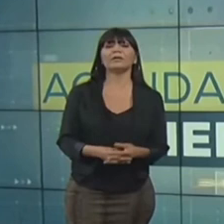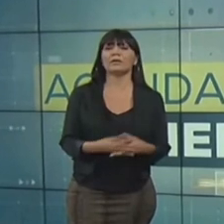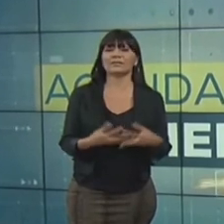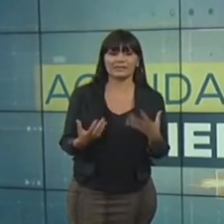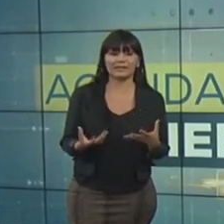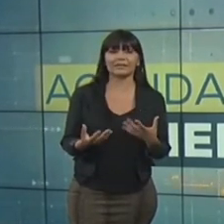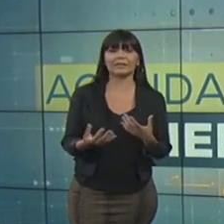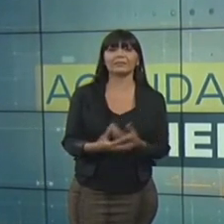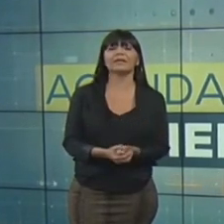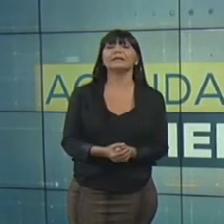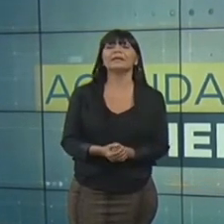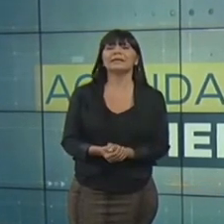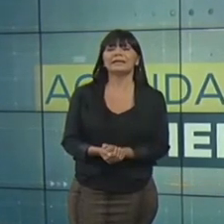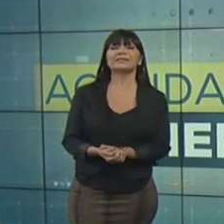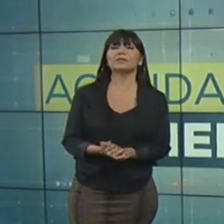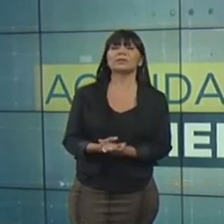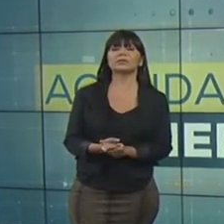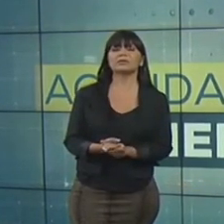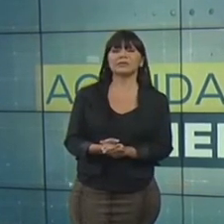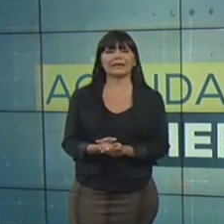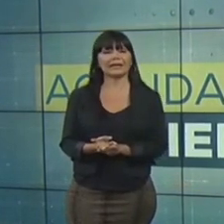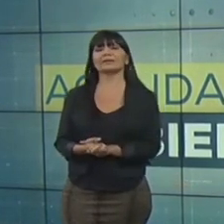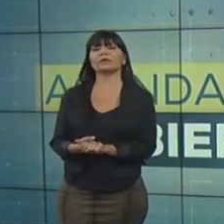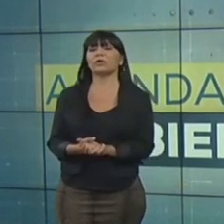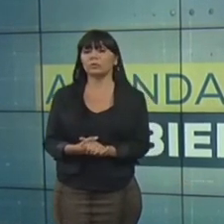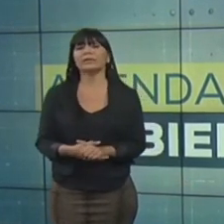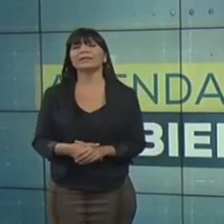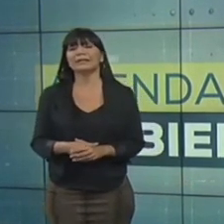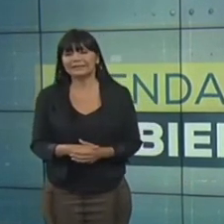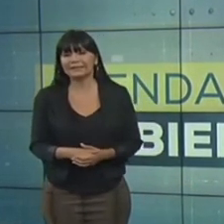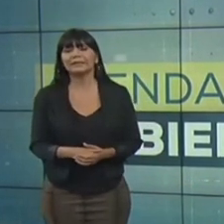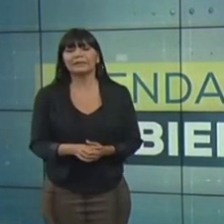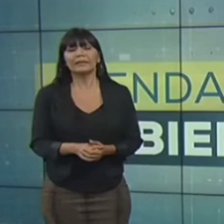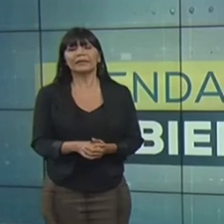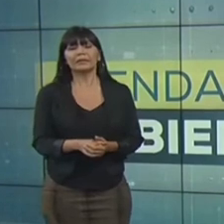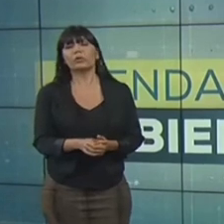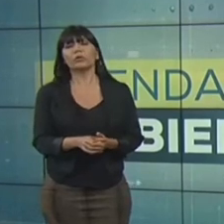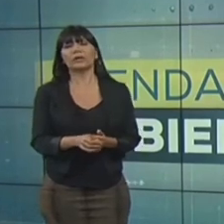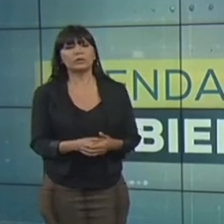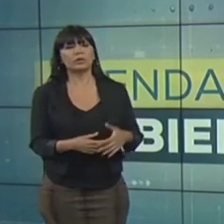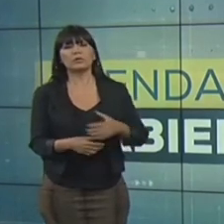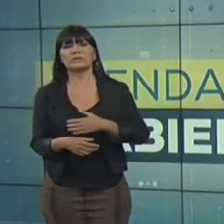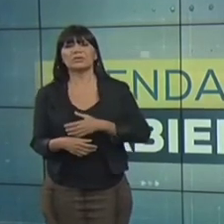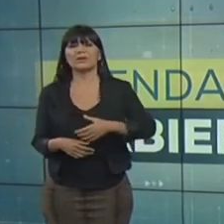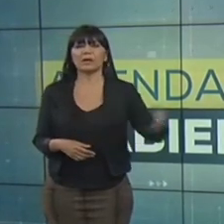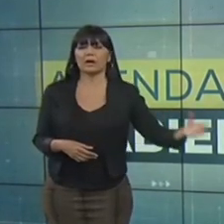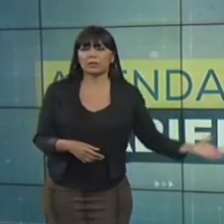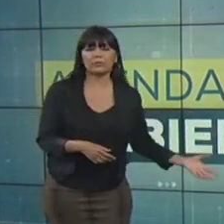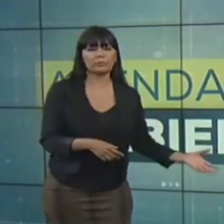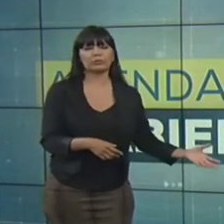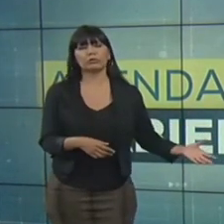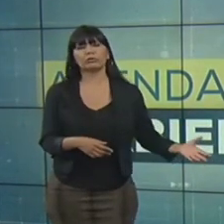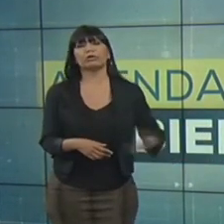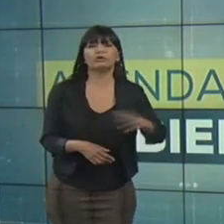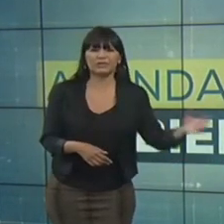al colegio, enseñarles también, ir haciendo prevención desde la casa como están ocurriendo o llevando a cabo